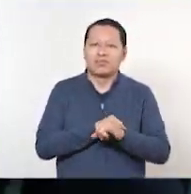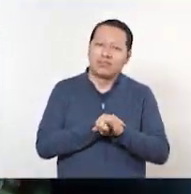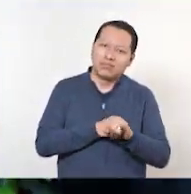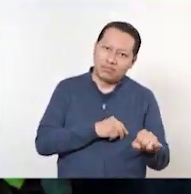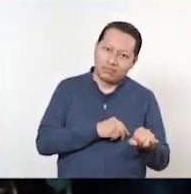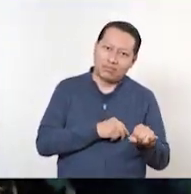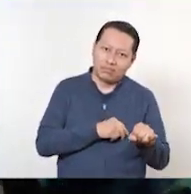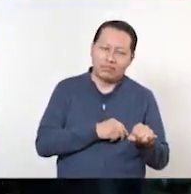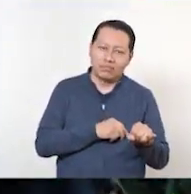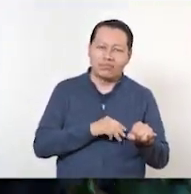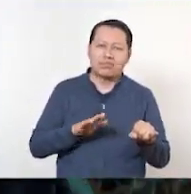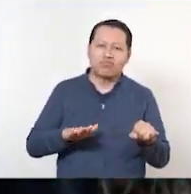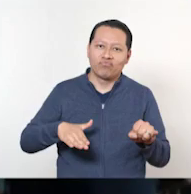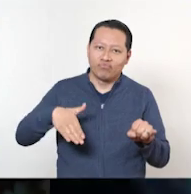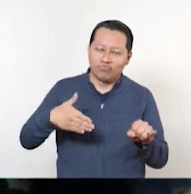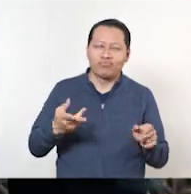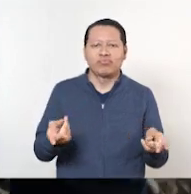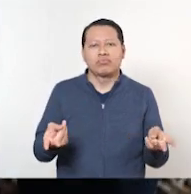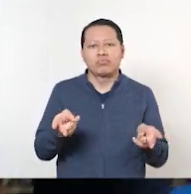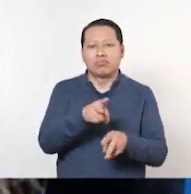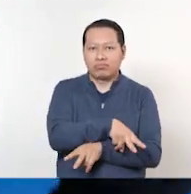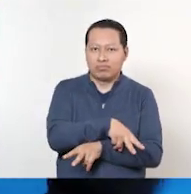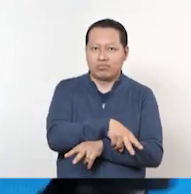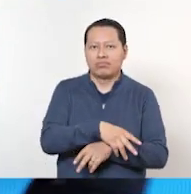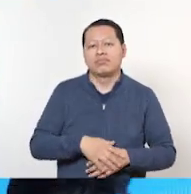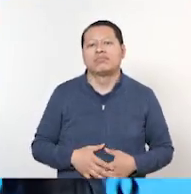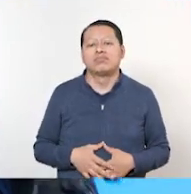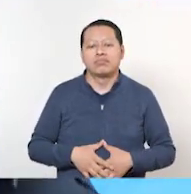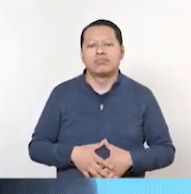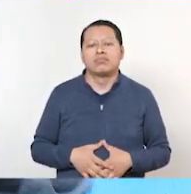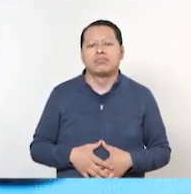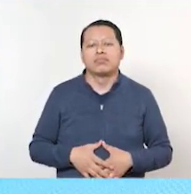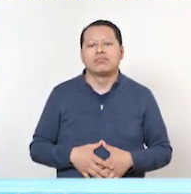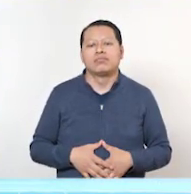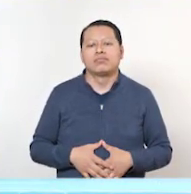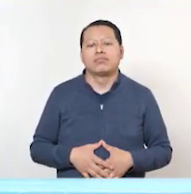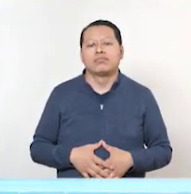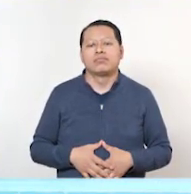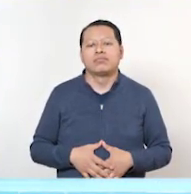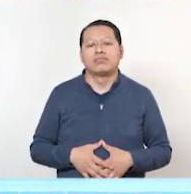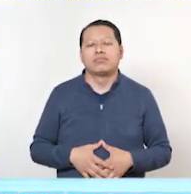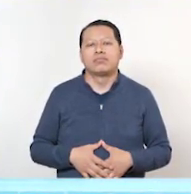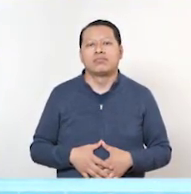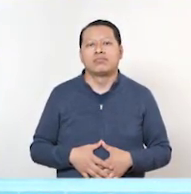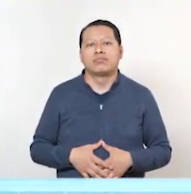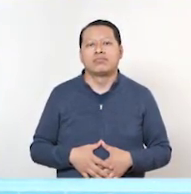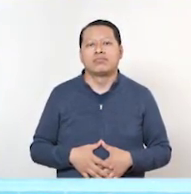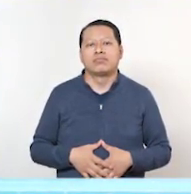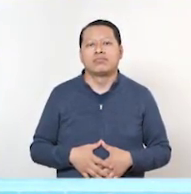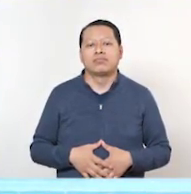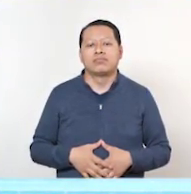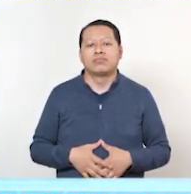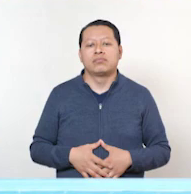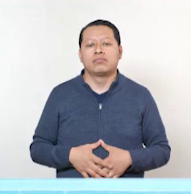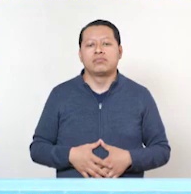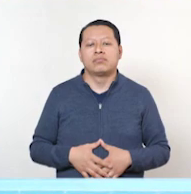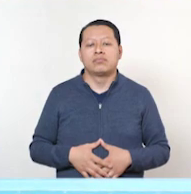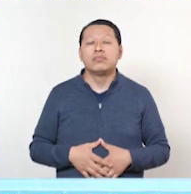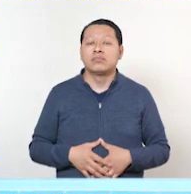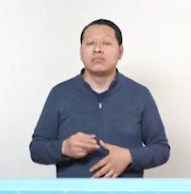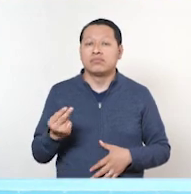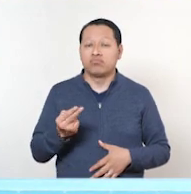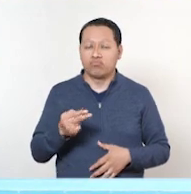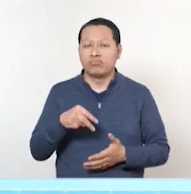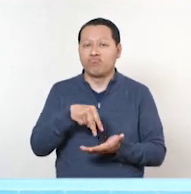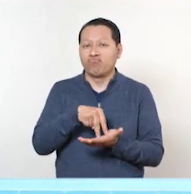Izquierda y elevamos talón. Derecha y elevamos talón. ¿Listo? Bien. Un